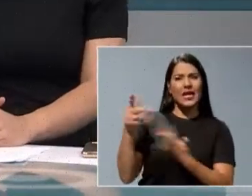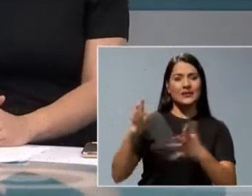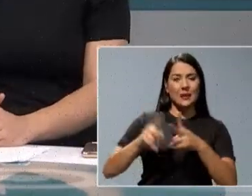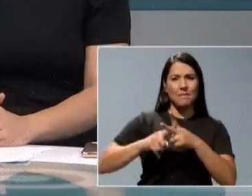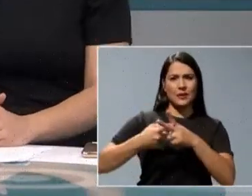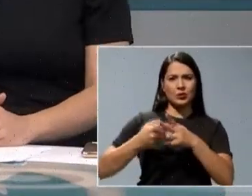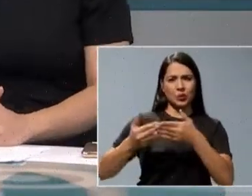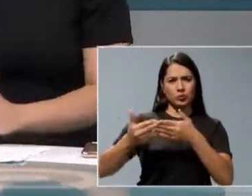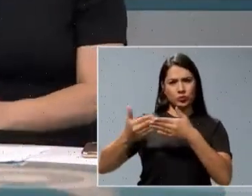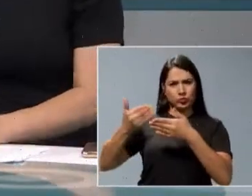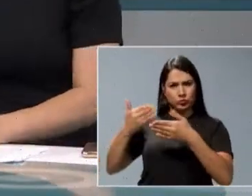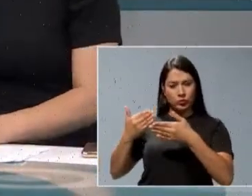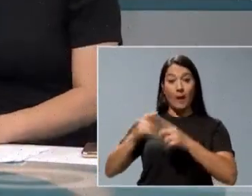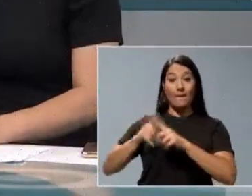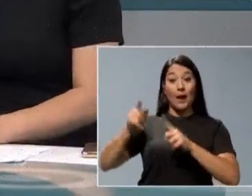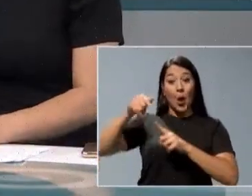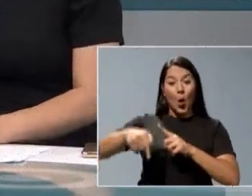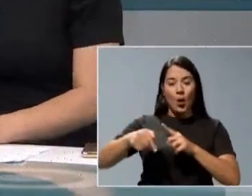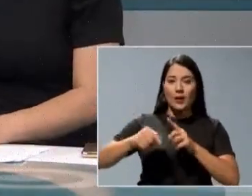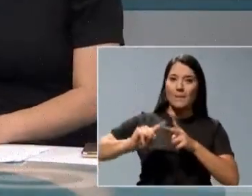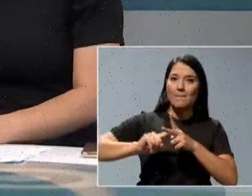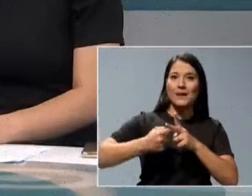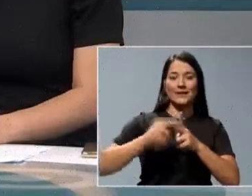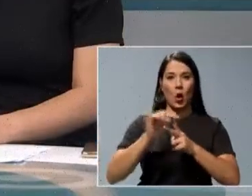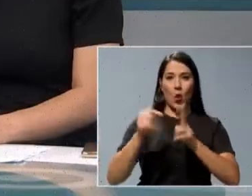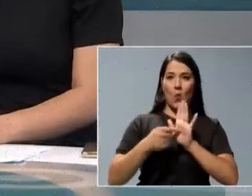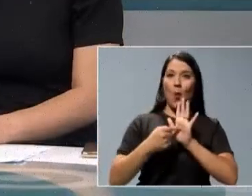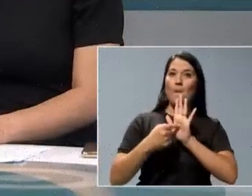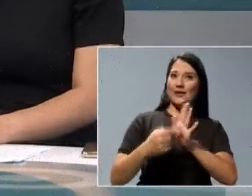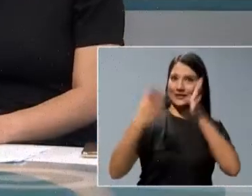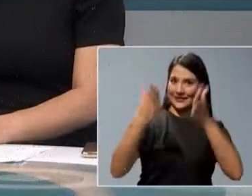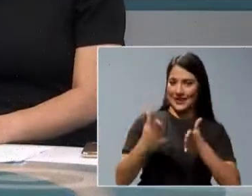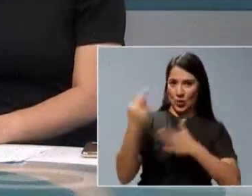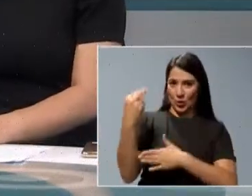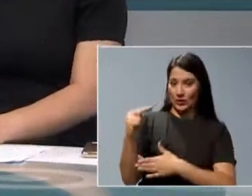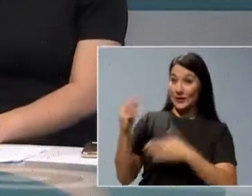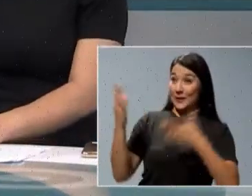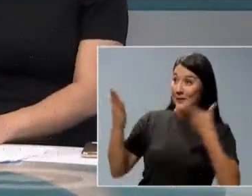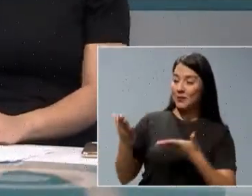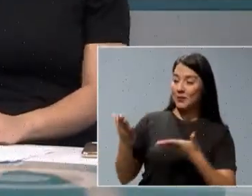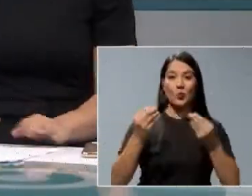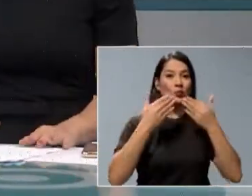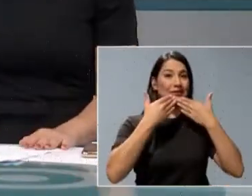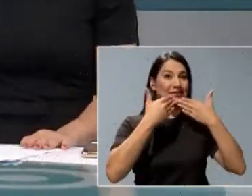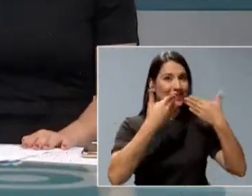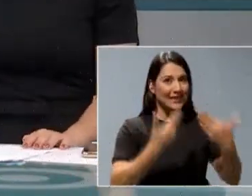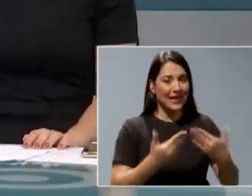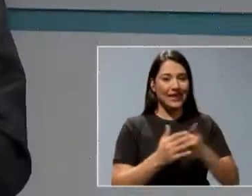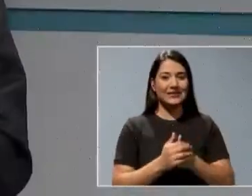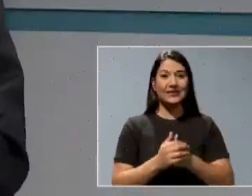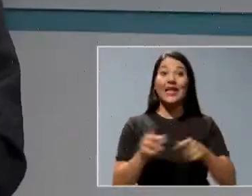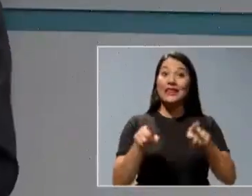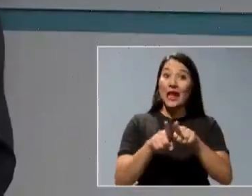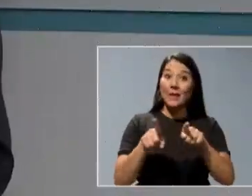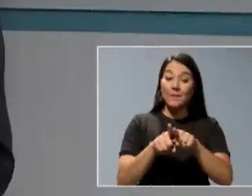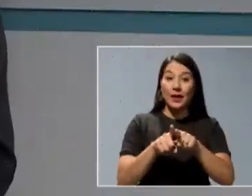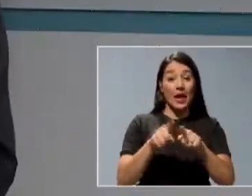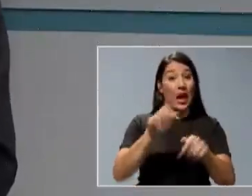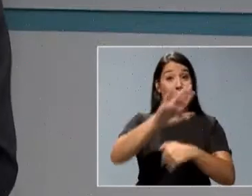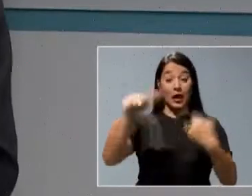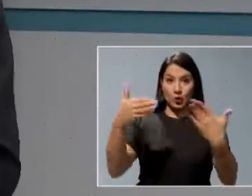noticiero. Nuevamente, bienvenido, don Ernesto. Muchísimas gracias por recibirme y también a usted y al resto del